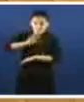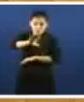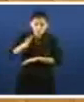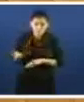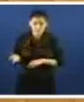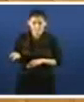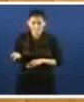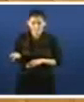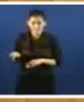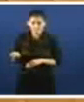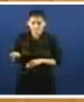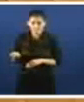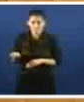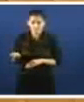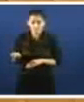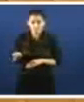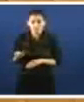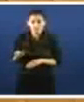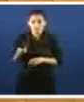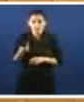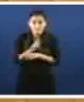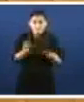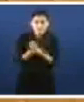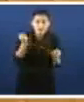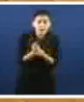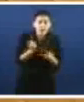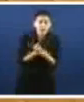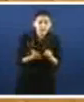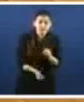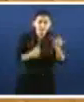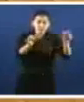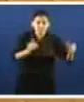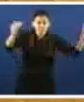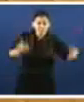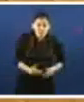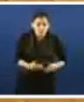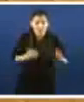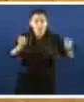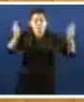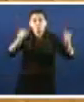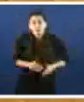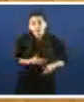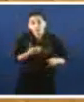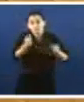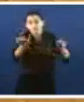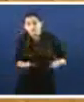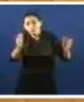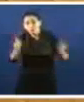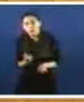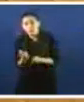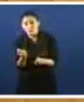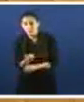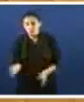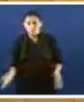que as tripulacións sean máis catevas que há menos titulaos e, por tanto, haya menos emprego Nos estaríamos de